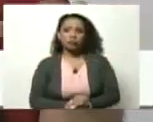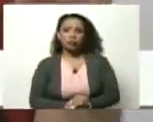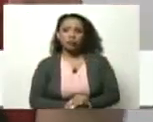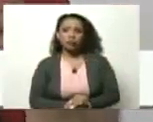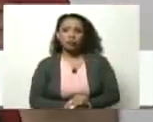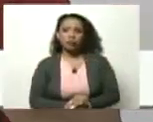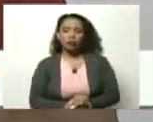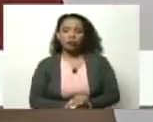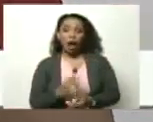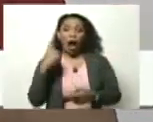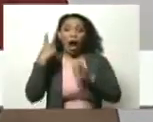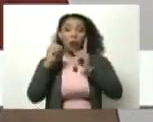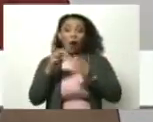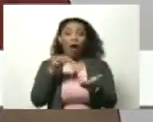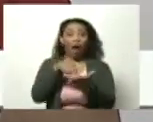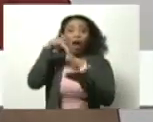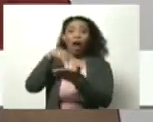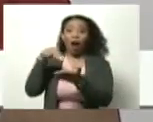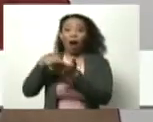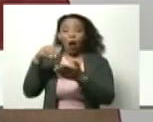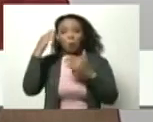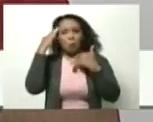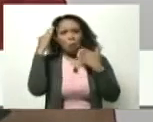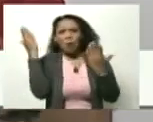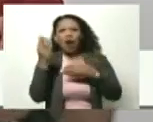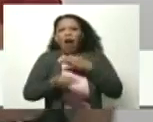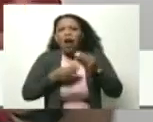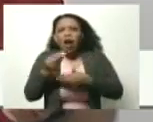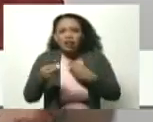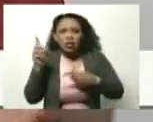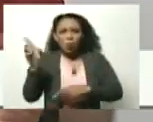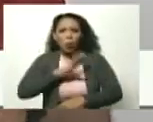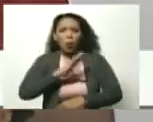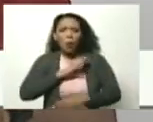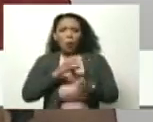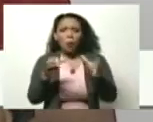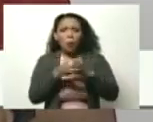andan pegando brincos ahí que no saben qué hacer ni siquiera en sus propios